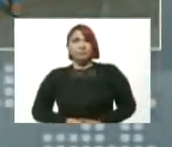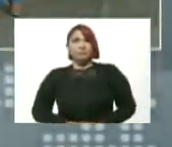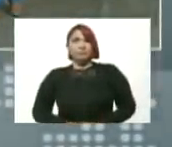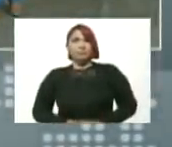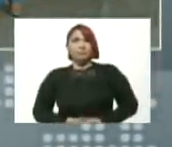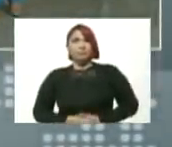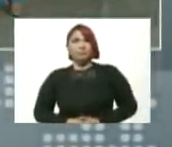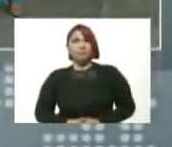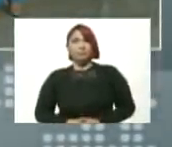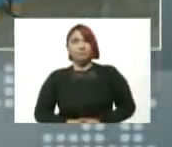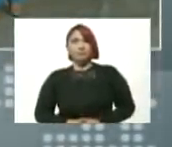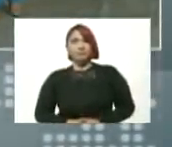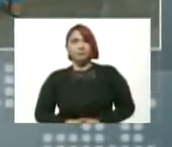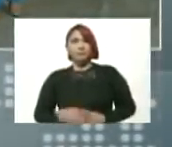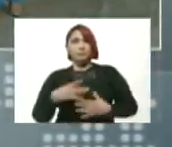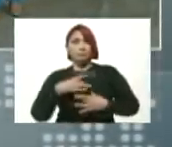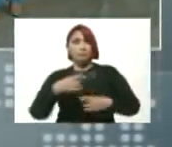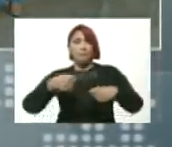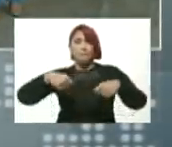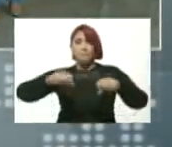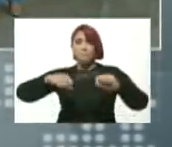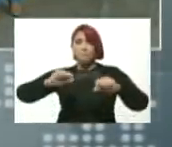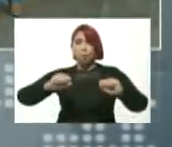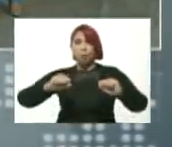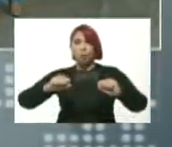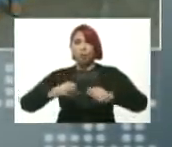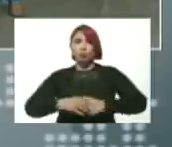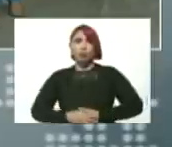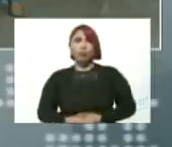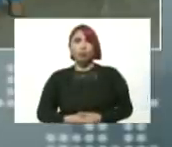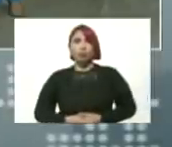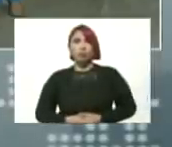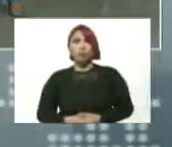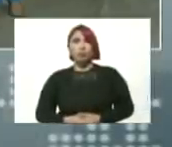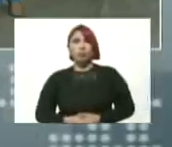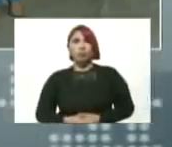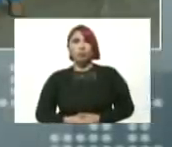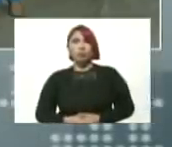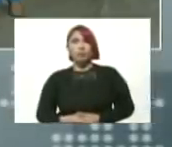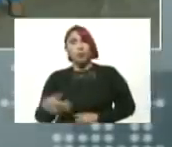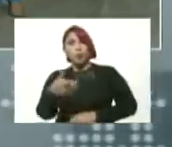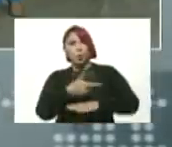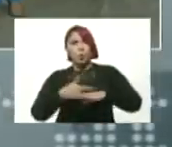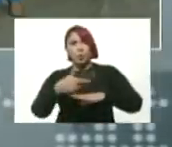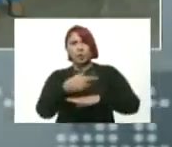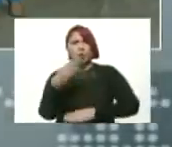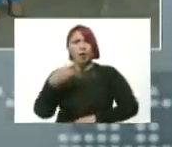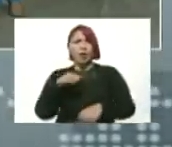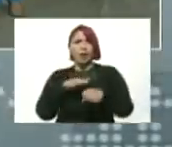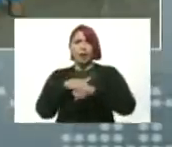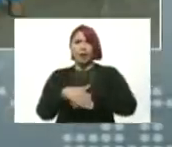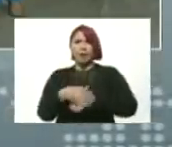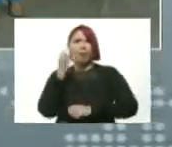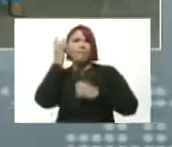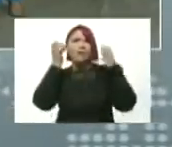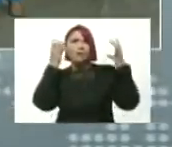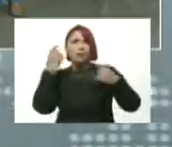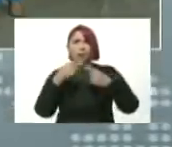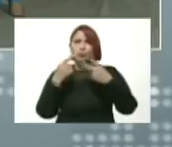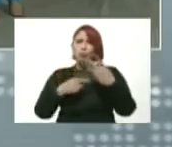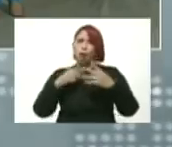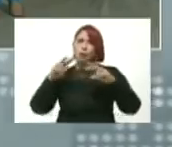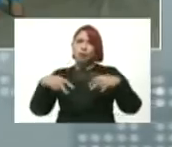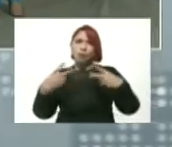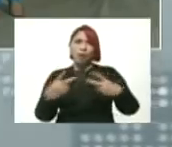muy interesante las motos cavas de miranda gobernador esto rodríguez siempre va adelante inventando cosas nuevas